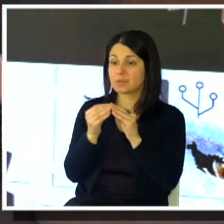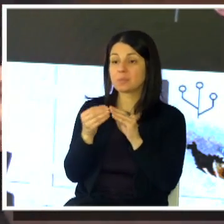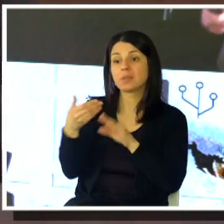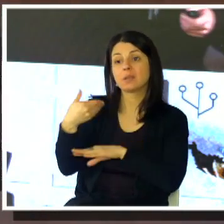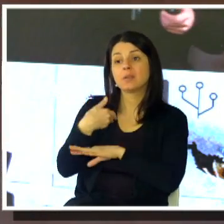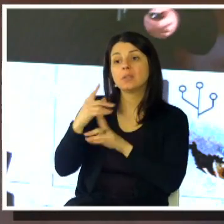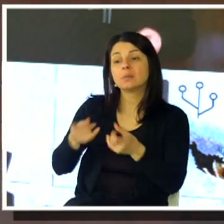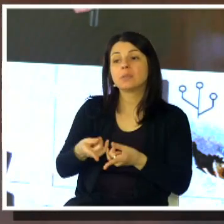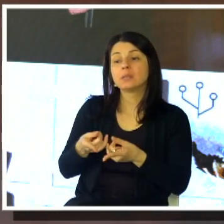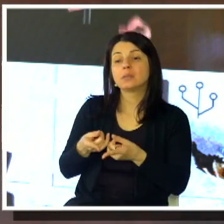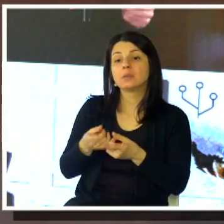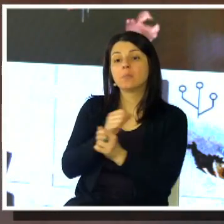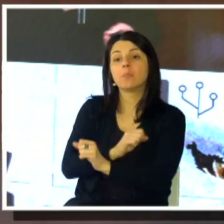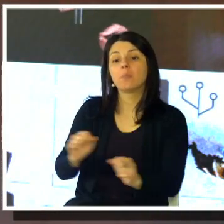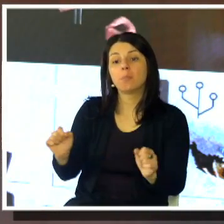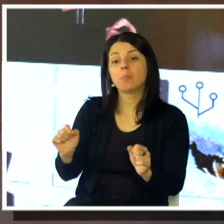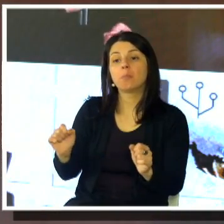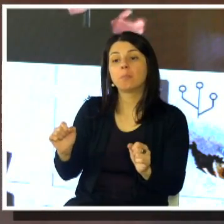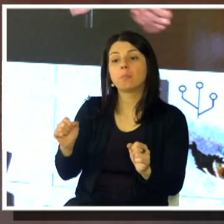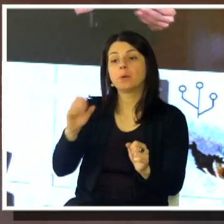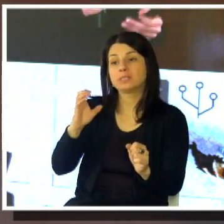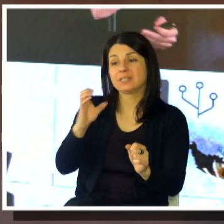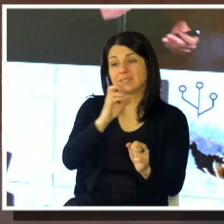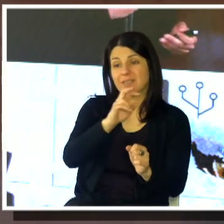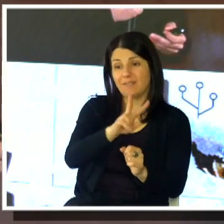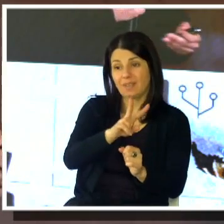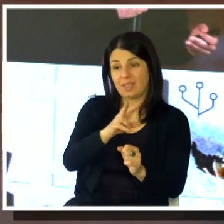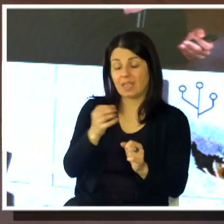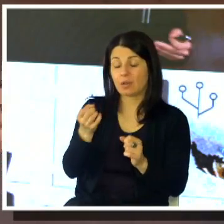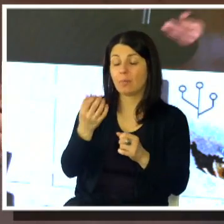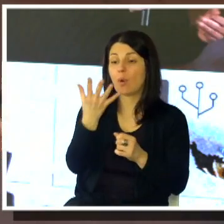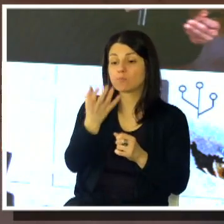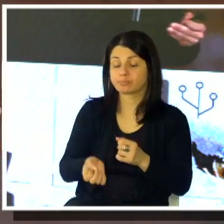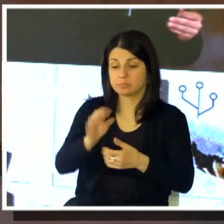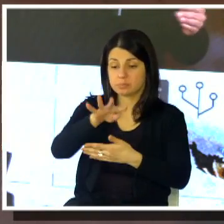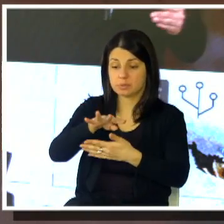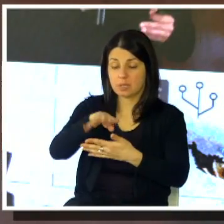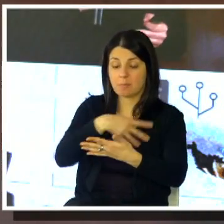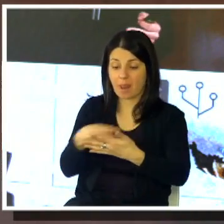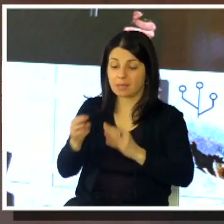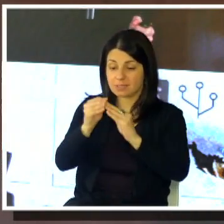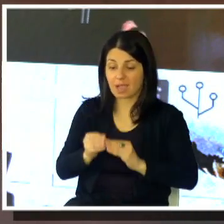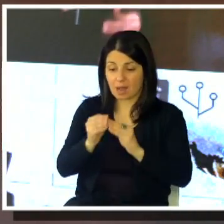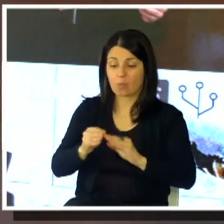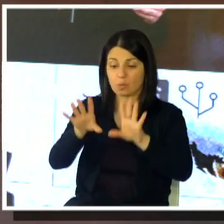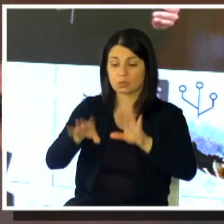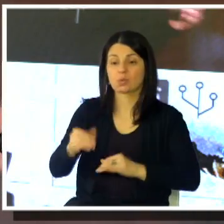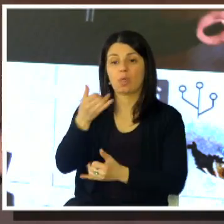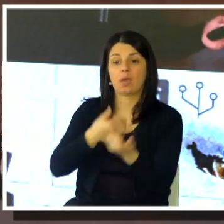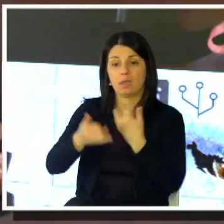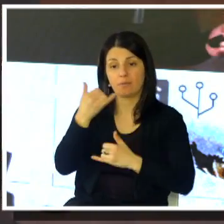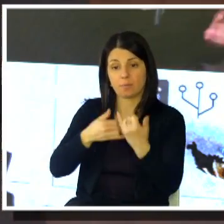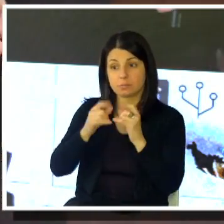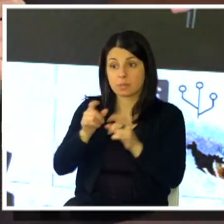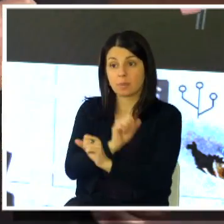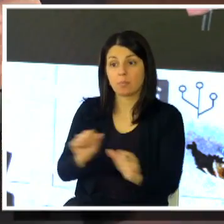también poder exportarlo a CSV, esto bajarlo hacia una planilla de cálculo con toda esta información, que también se podía hacer